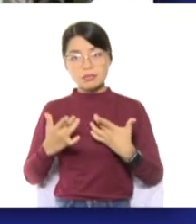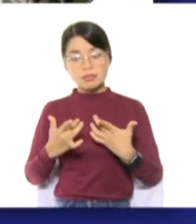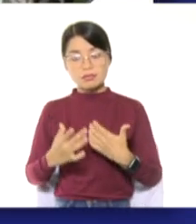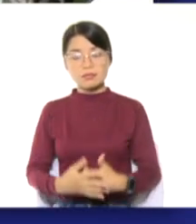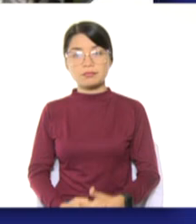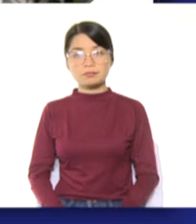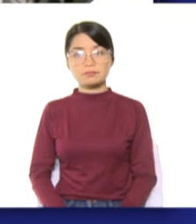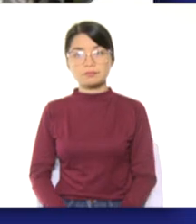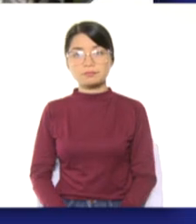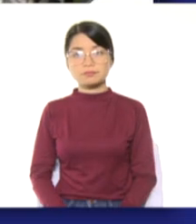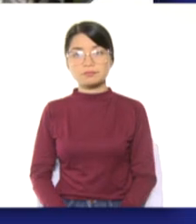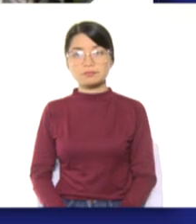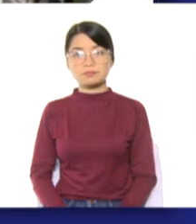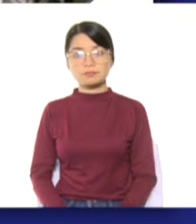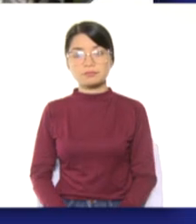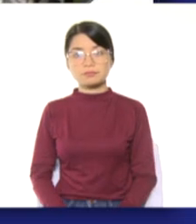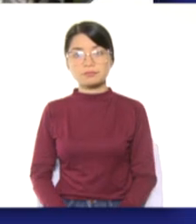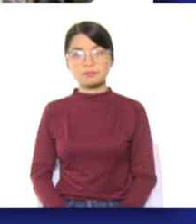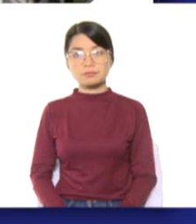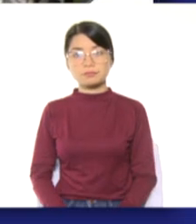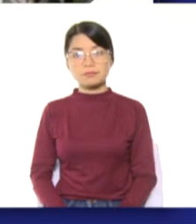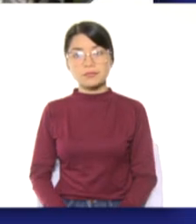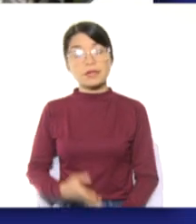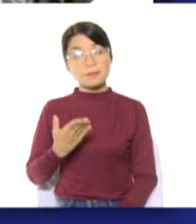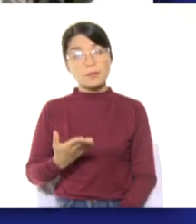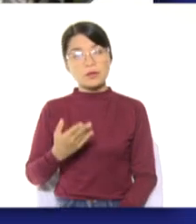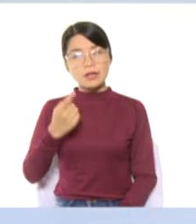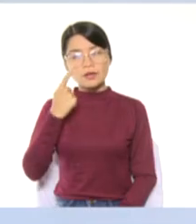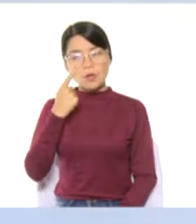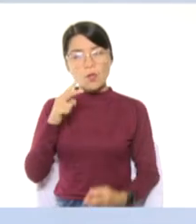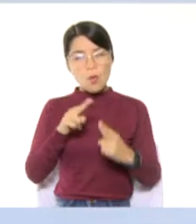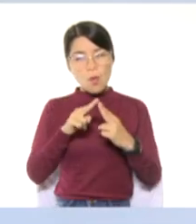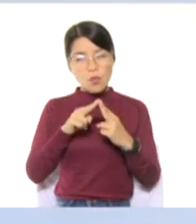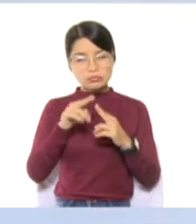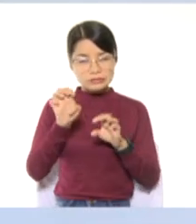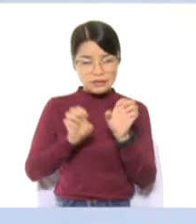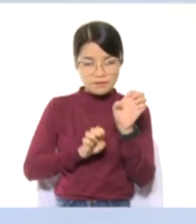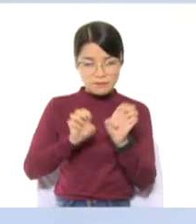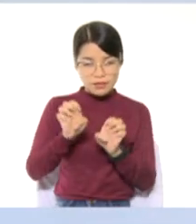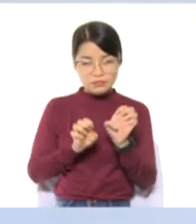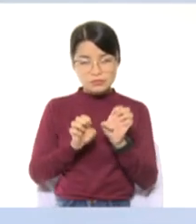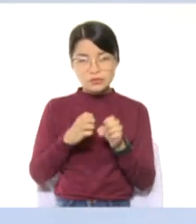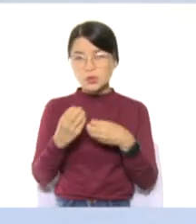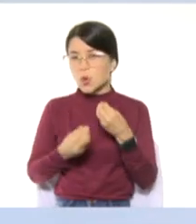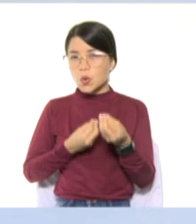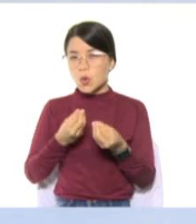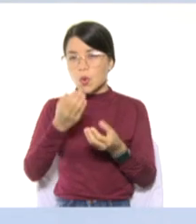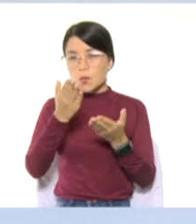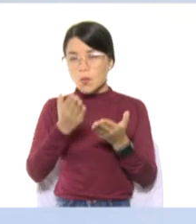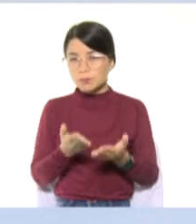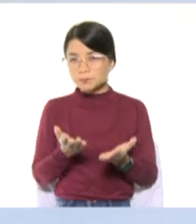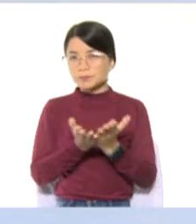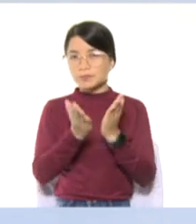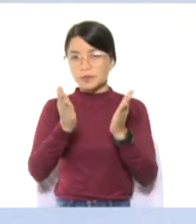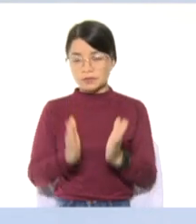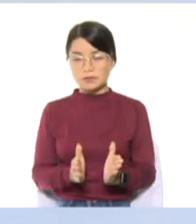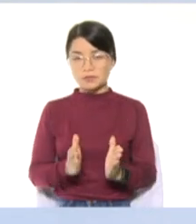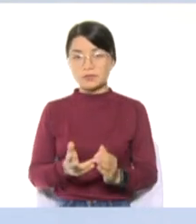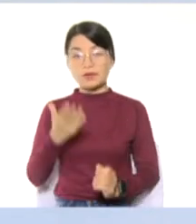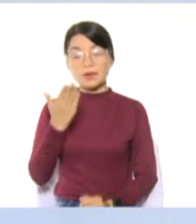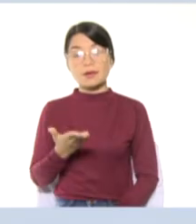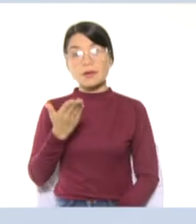es conocer la condición de ese estudiante. Excelente, y es importante que la familia pueda